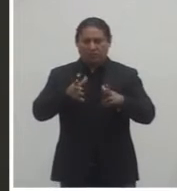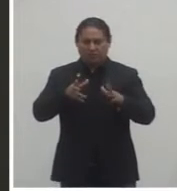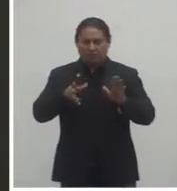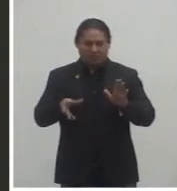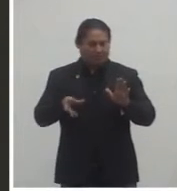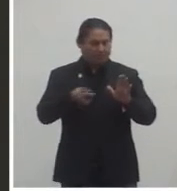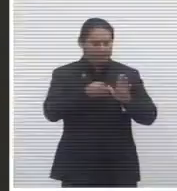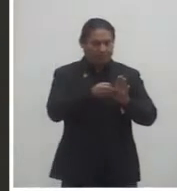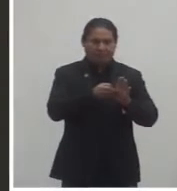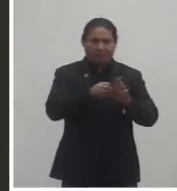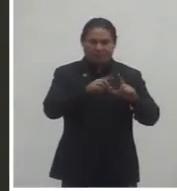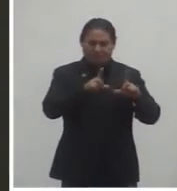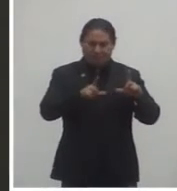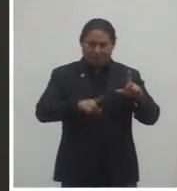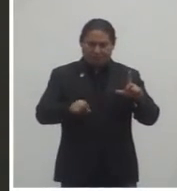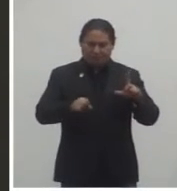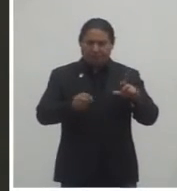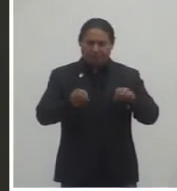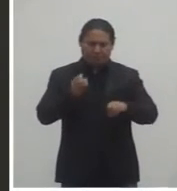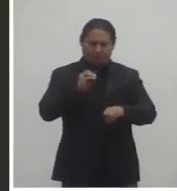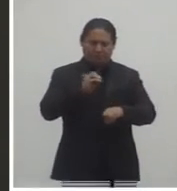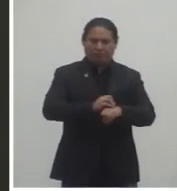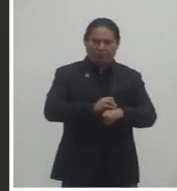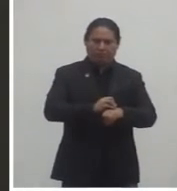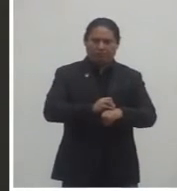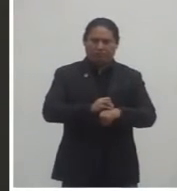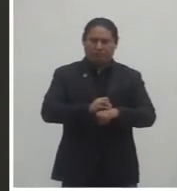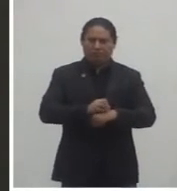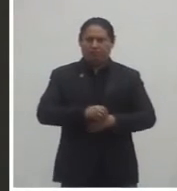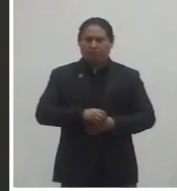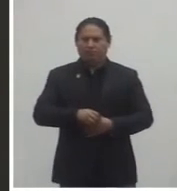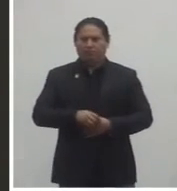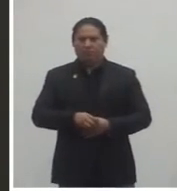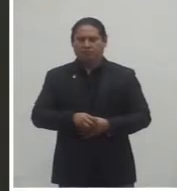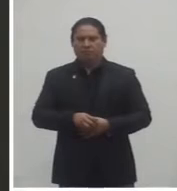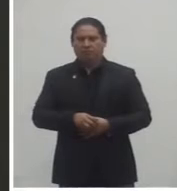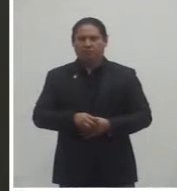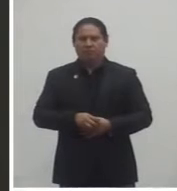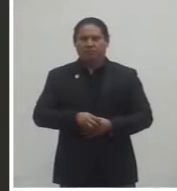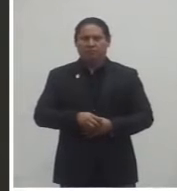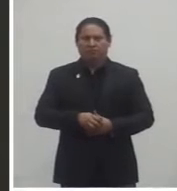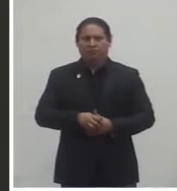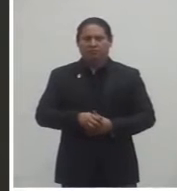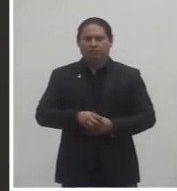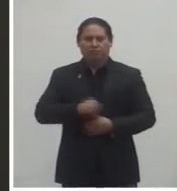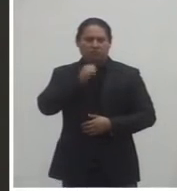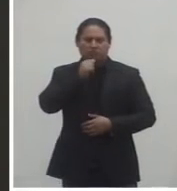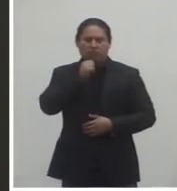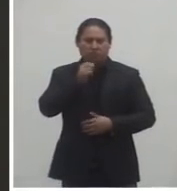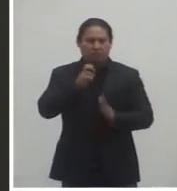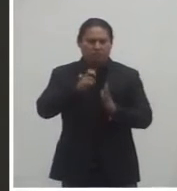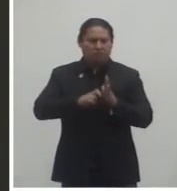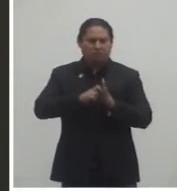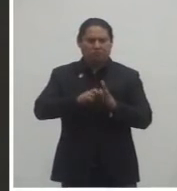República fue y es sin regateos de ninguna clase.